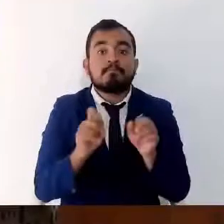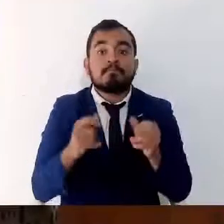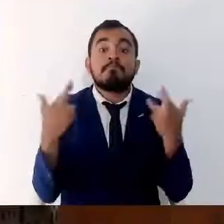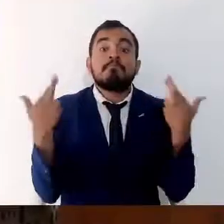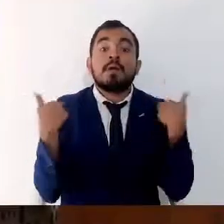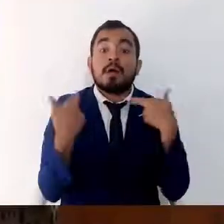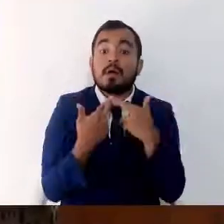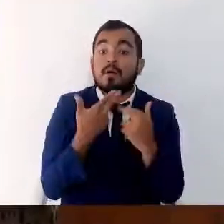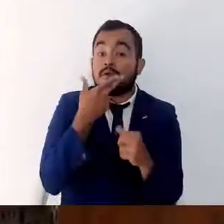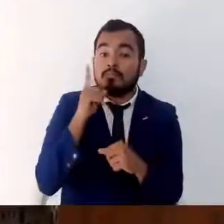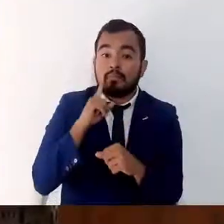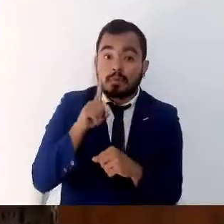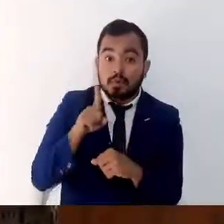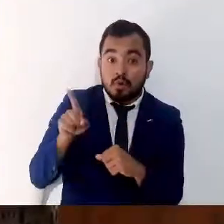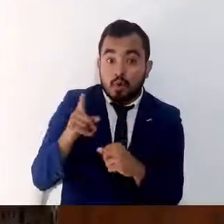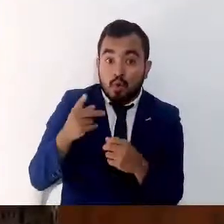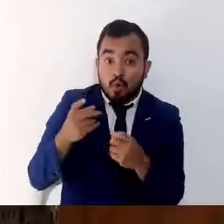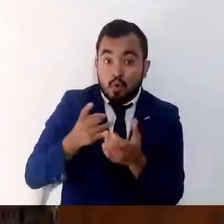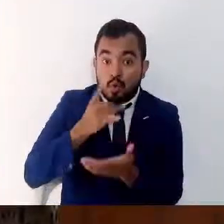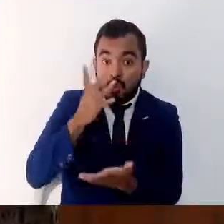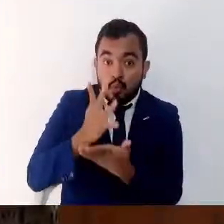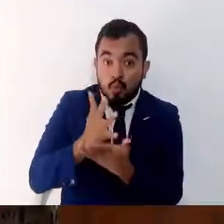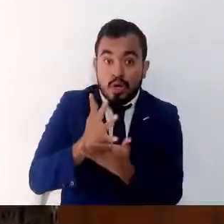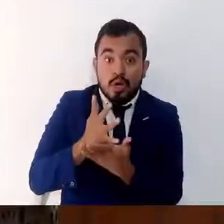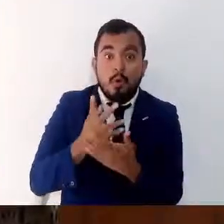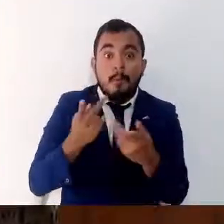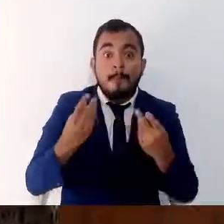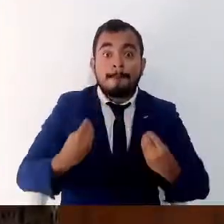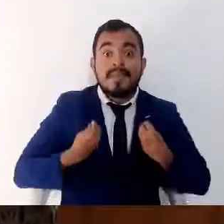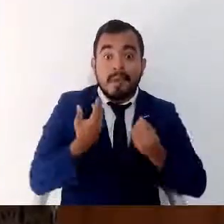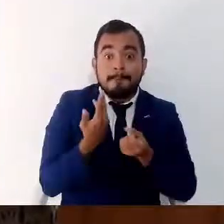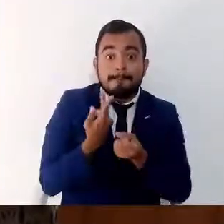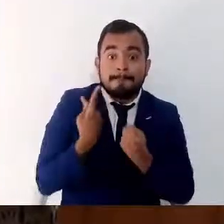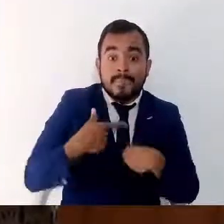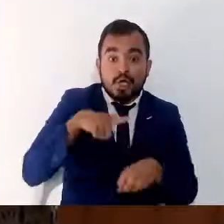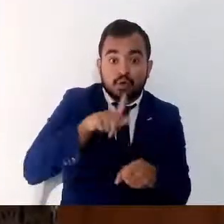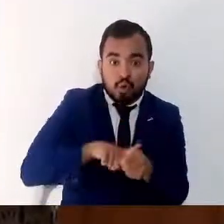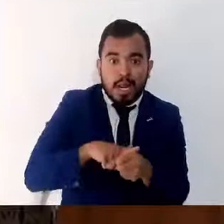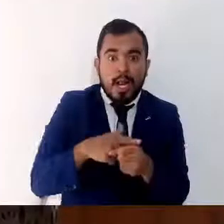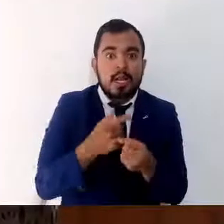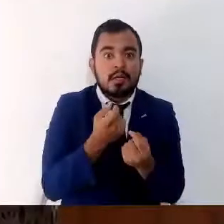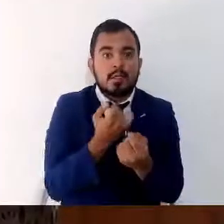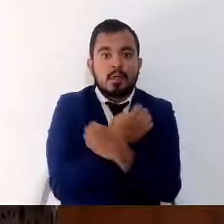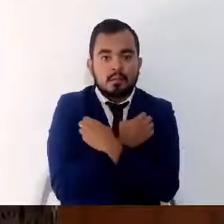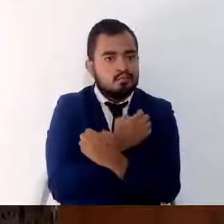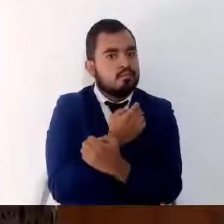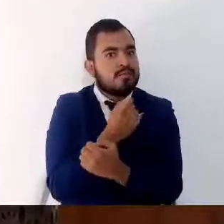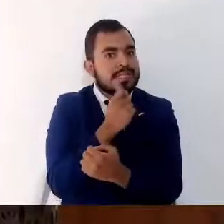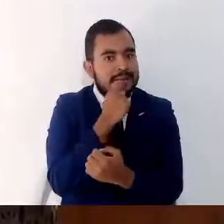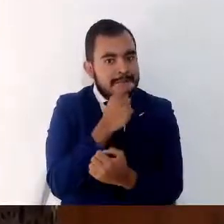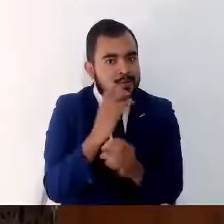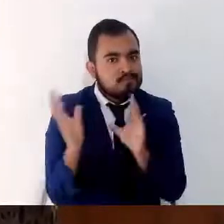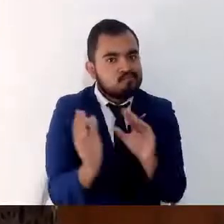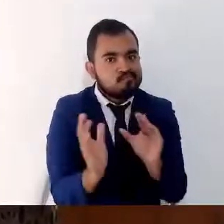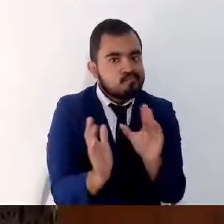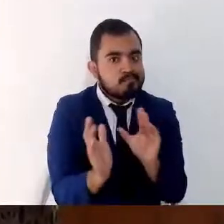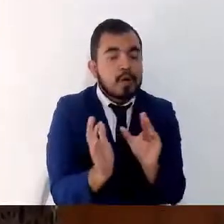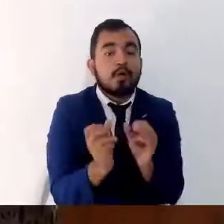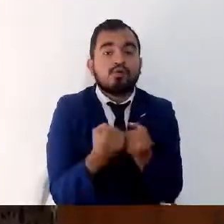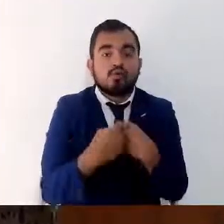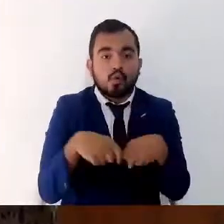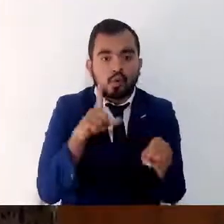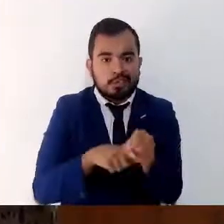vida personal y educativa de los infantes, sino también en la social y en el desarrollo de los países. Por